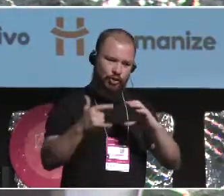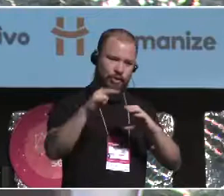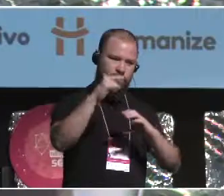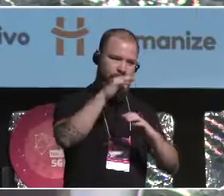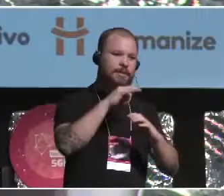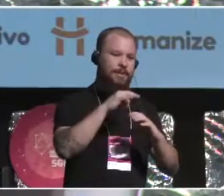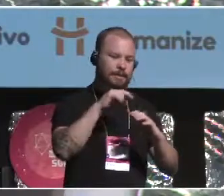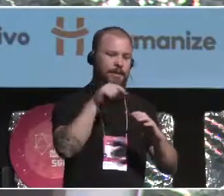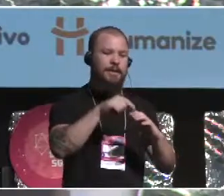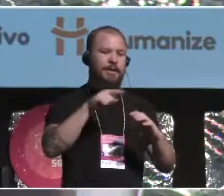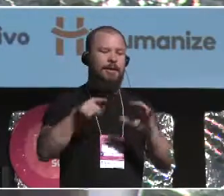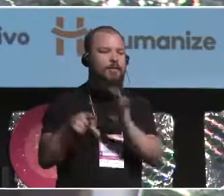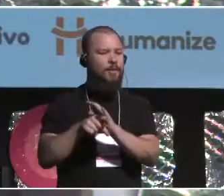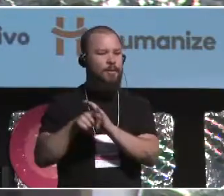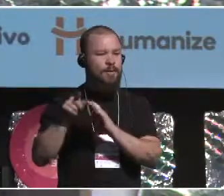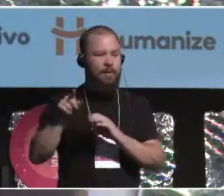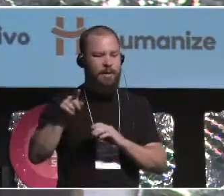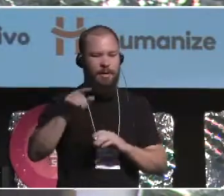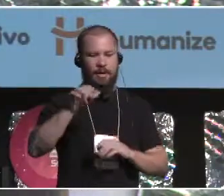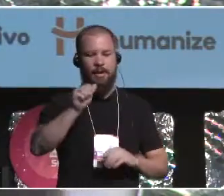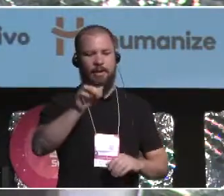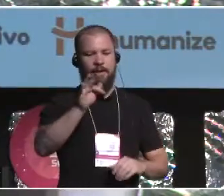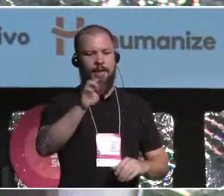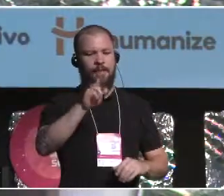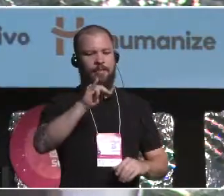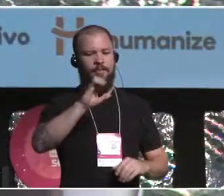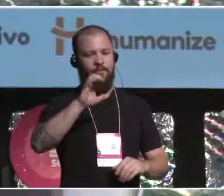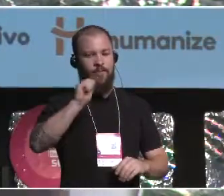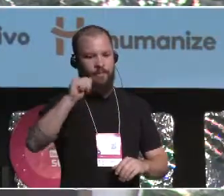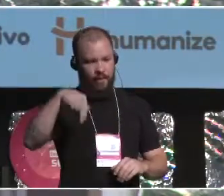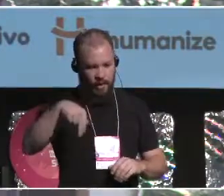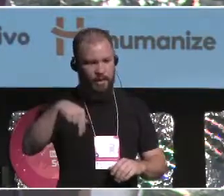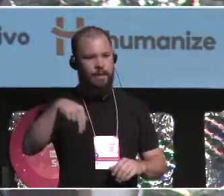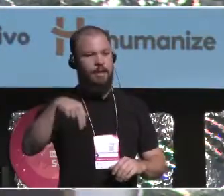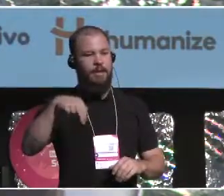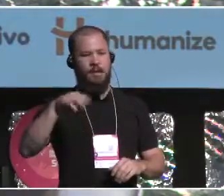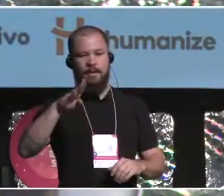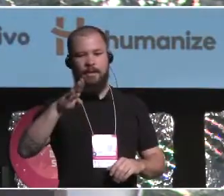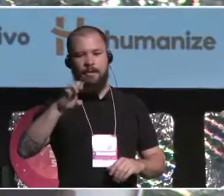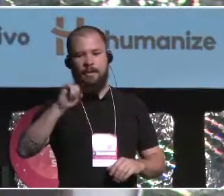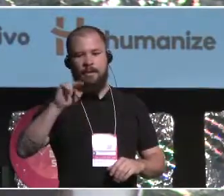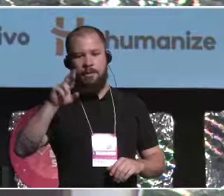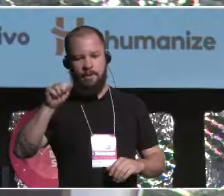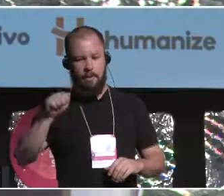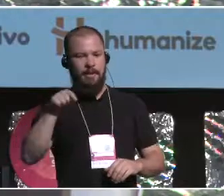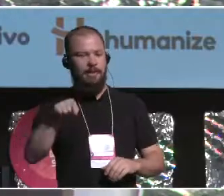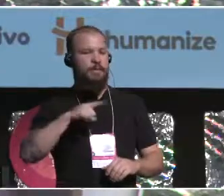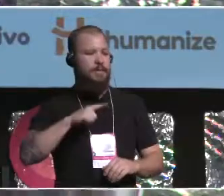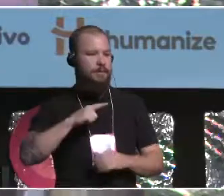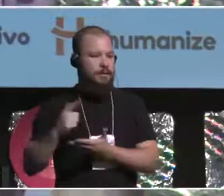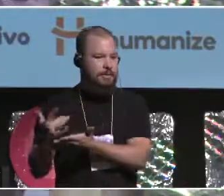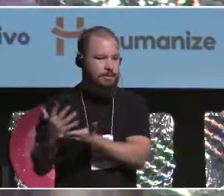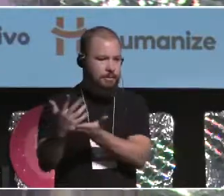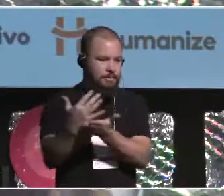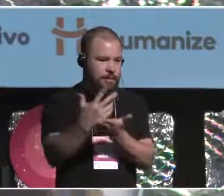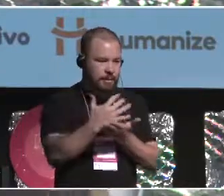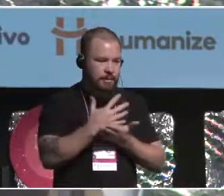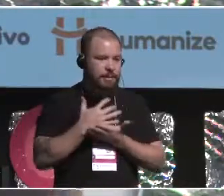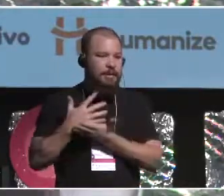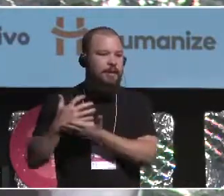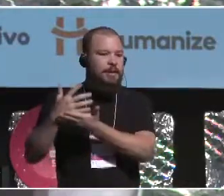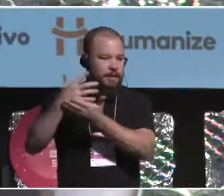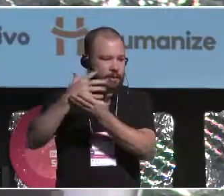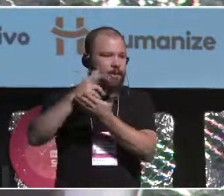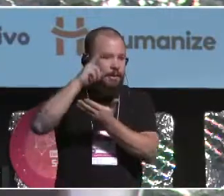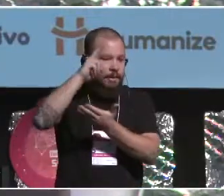Cube, que lo que hizo fue tomar capturas de más de 20 años de imágenes satelitales y muestran cómo